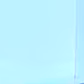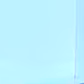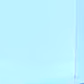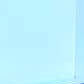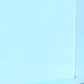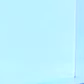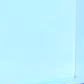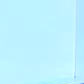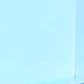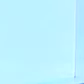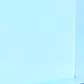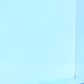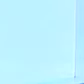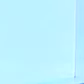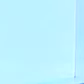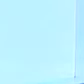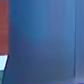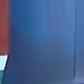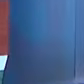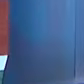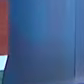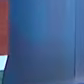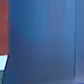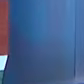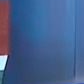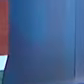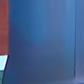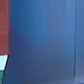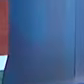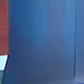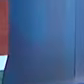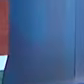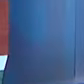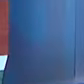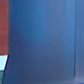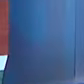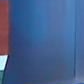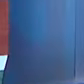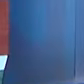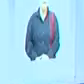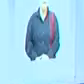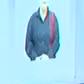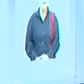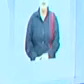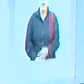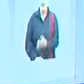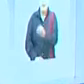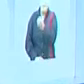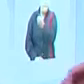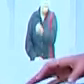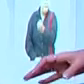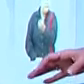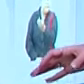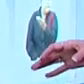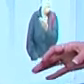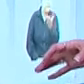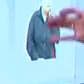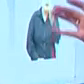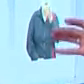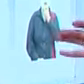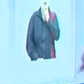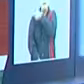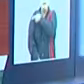Desde Oaxaca, en gira conjunta con el presidente, Claudia Sheinbaum declaró que su gobierno va a fortalecer a la Guardia Nacional como parte del